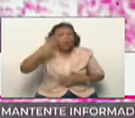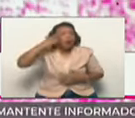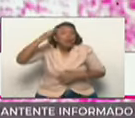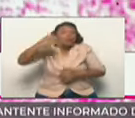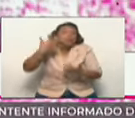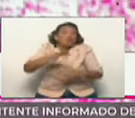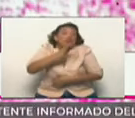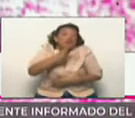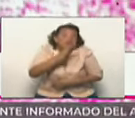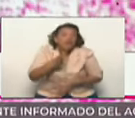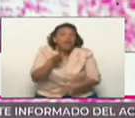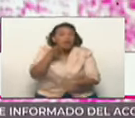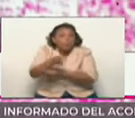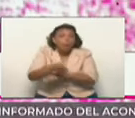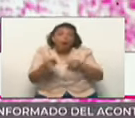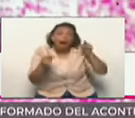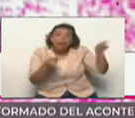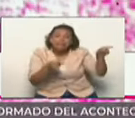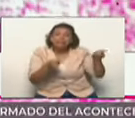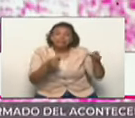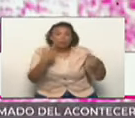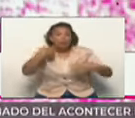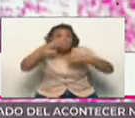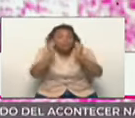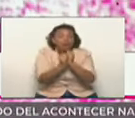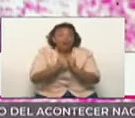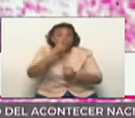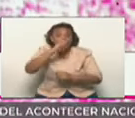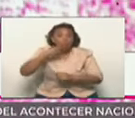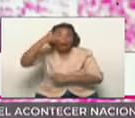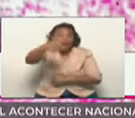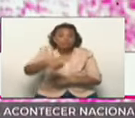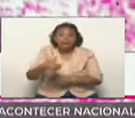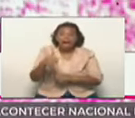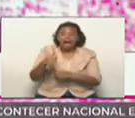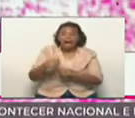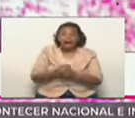así. Cuando nosotros dimos esa batalla tan larga por ingresar a Mercosur,